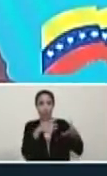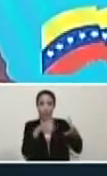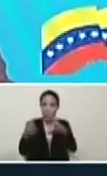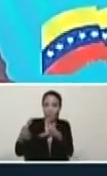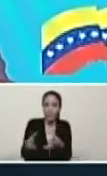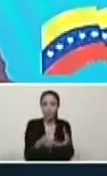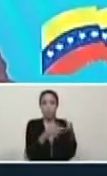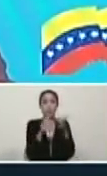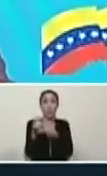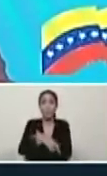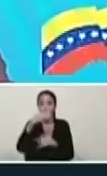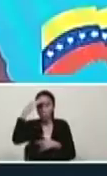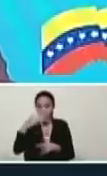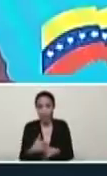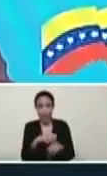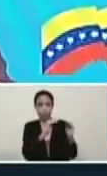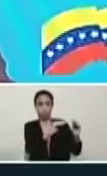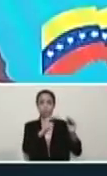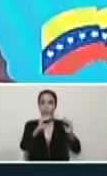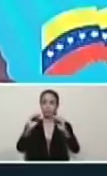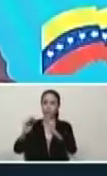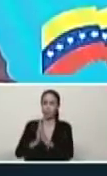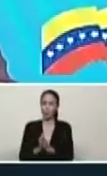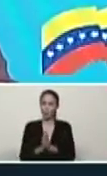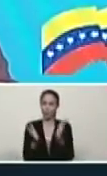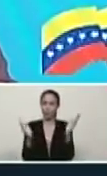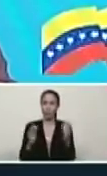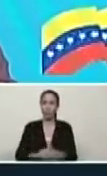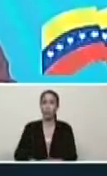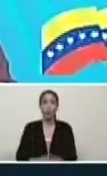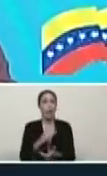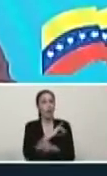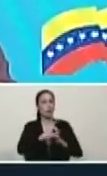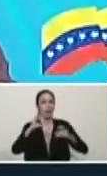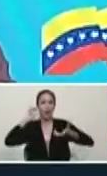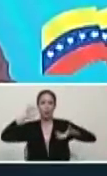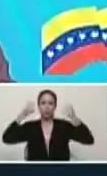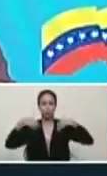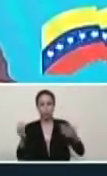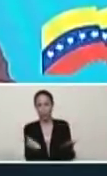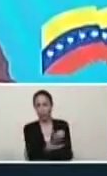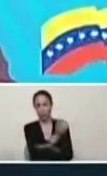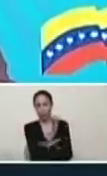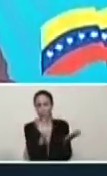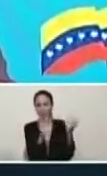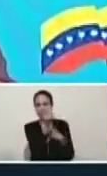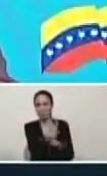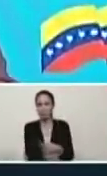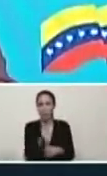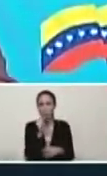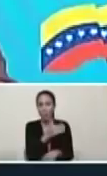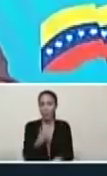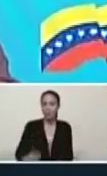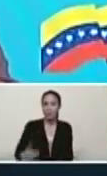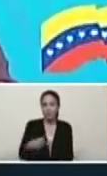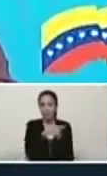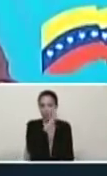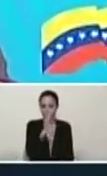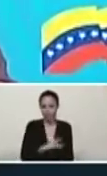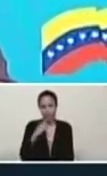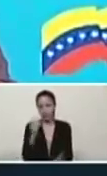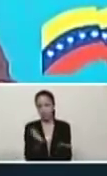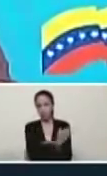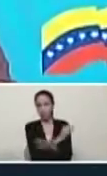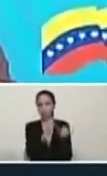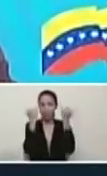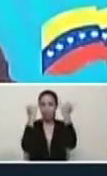las fuerzas militares de Brasil a salirle al paso a la locura de Jair Bolsonaro y su amenaza de guerra contra